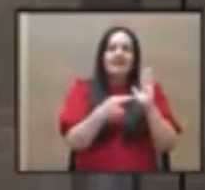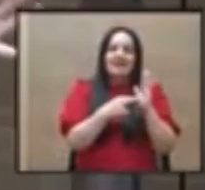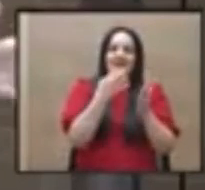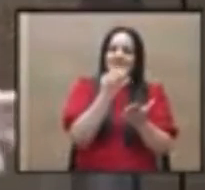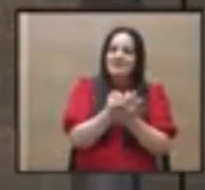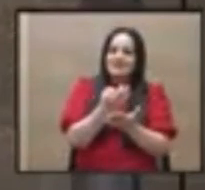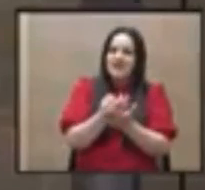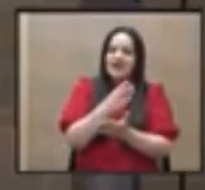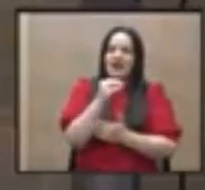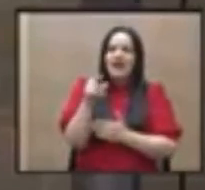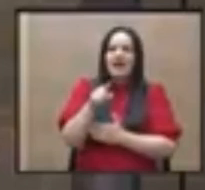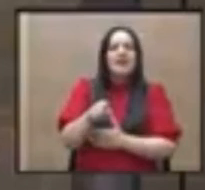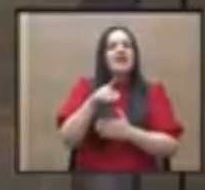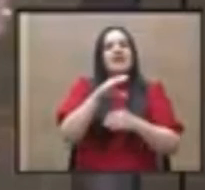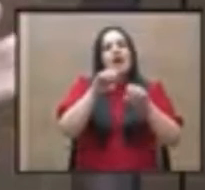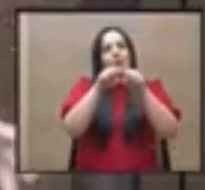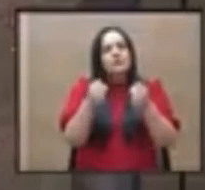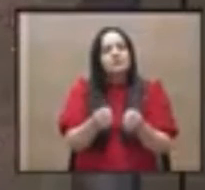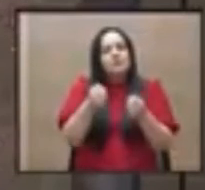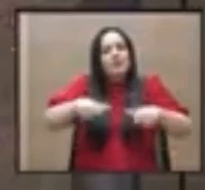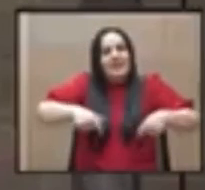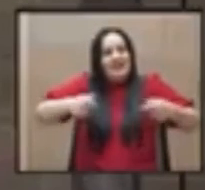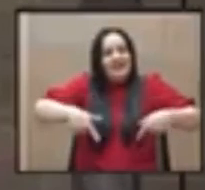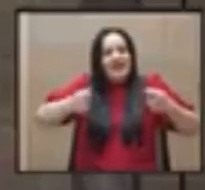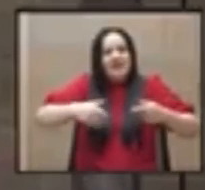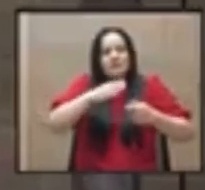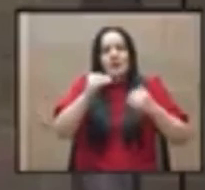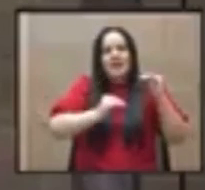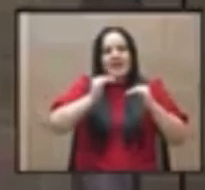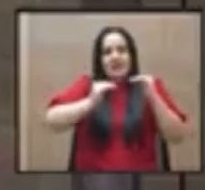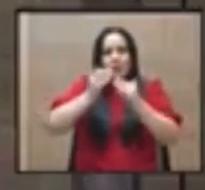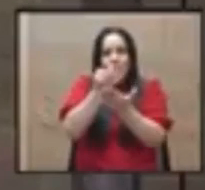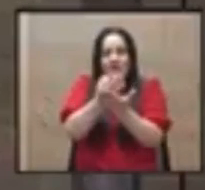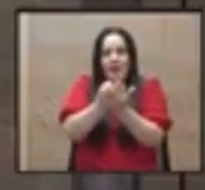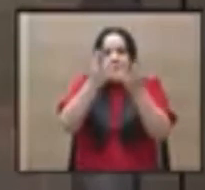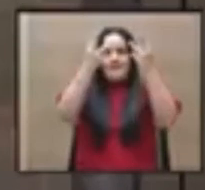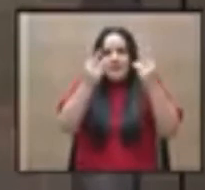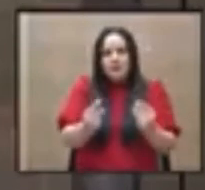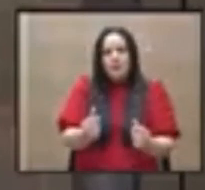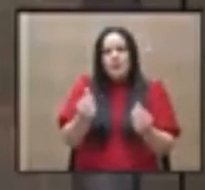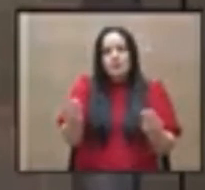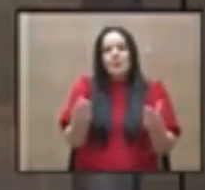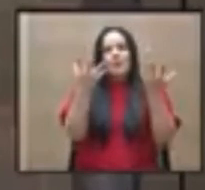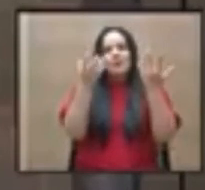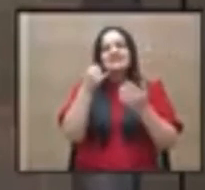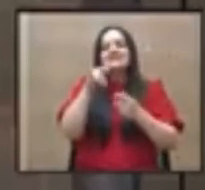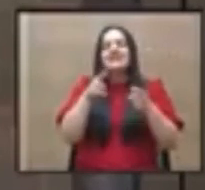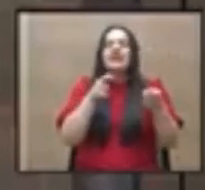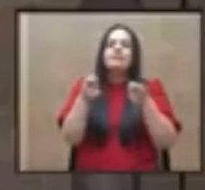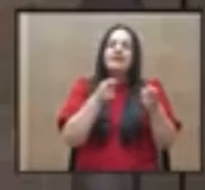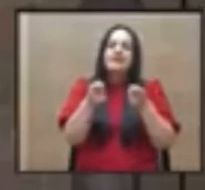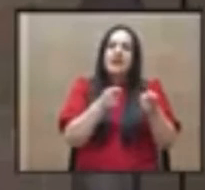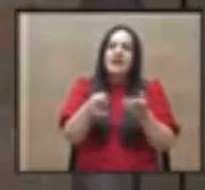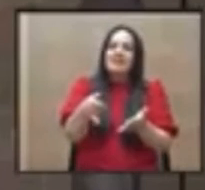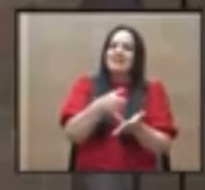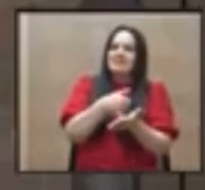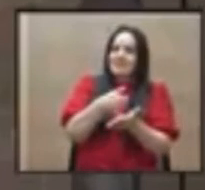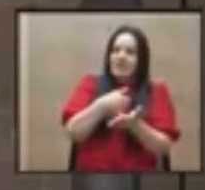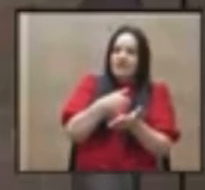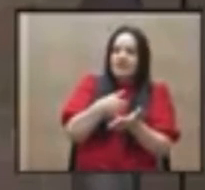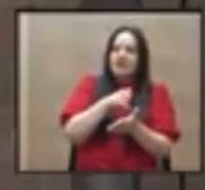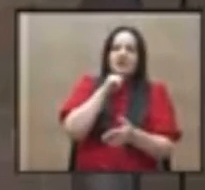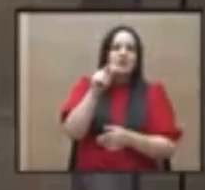de gasto, el equilibrio financiero de los presupuestos públicos, si la administración es débil y